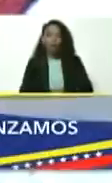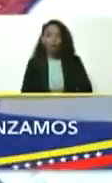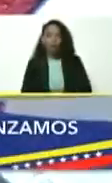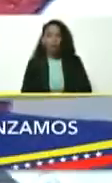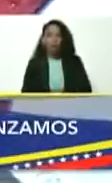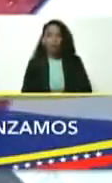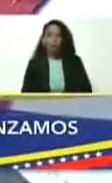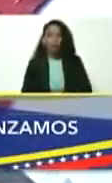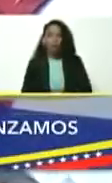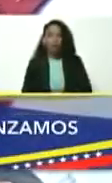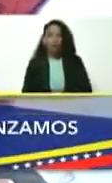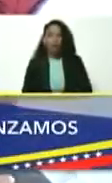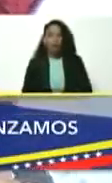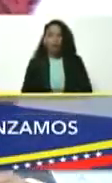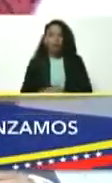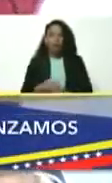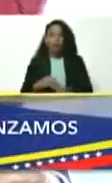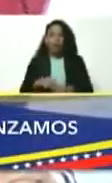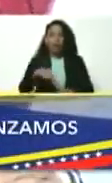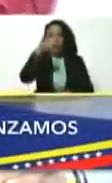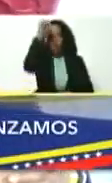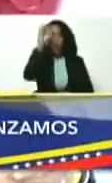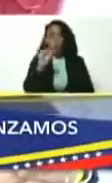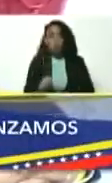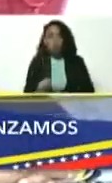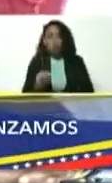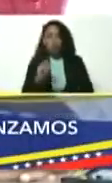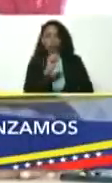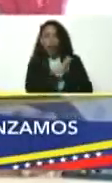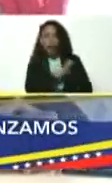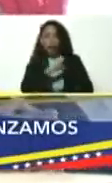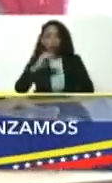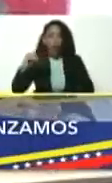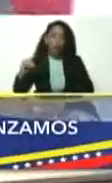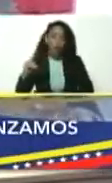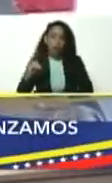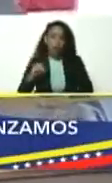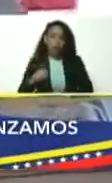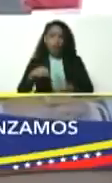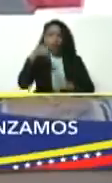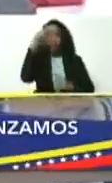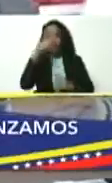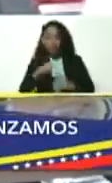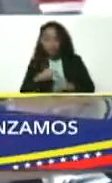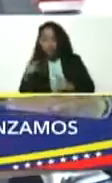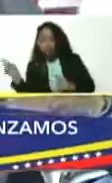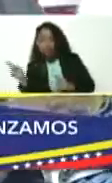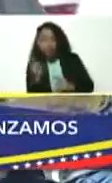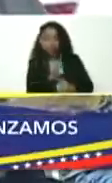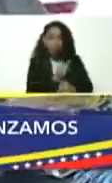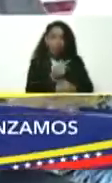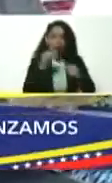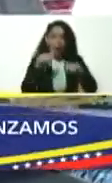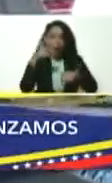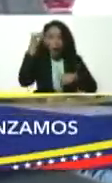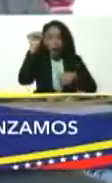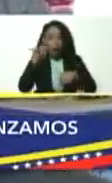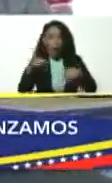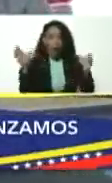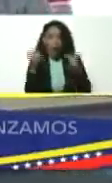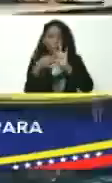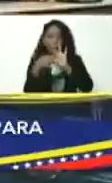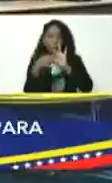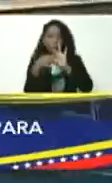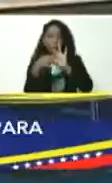pont apunta de norte a sur de este oeste de punta a punta aquí está el equipo este es el equipo